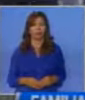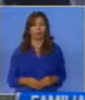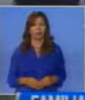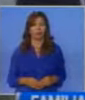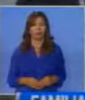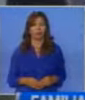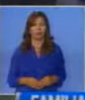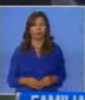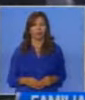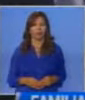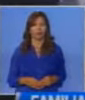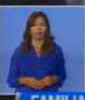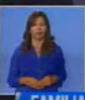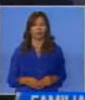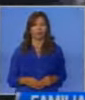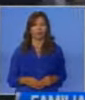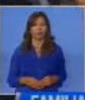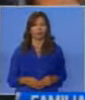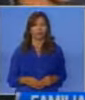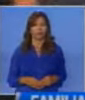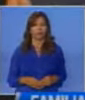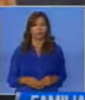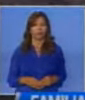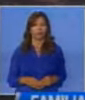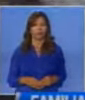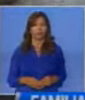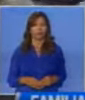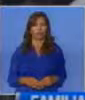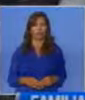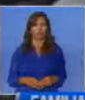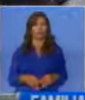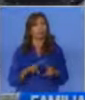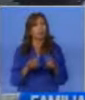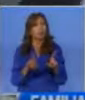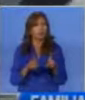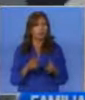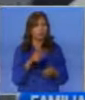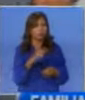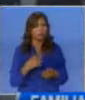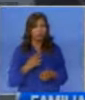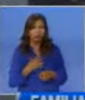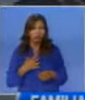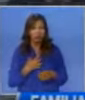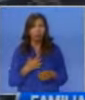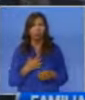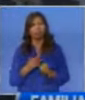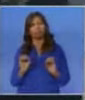Sí, solo un tribunal le va a llegar. No guarda rencor a nadie, usted. No, a nadie.